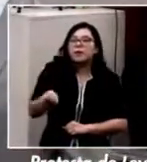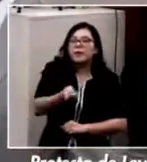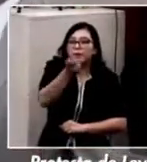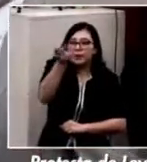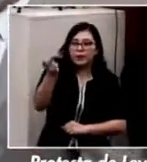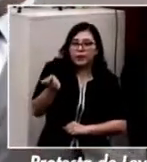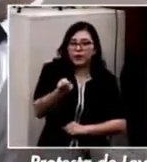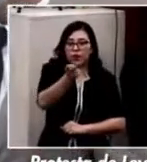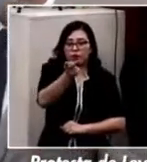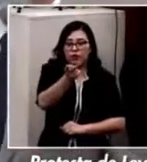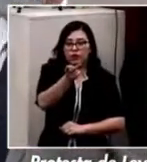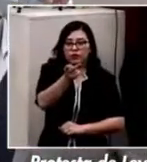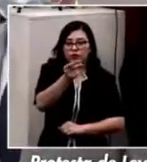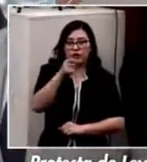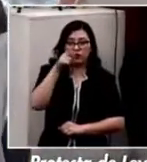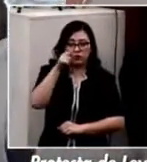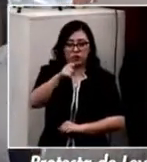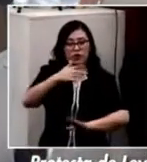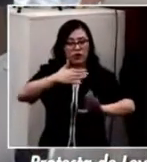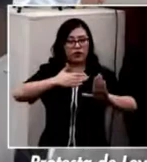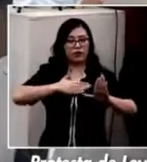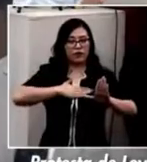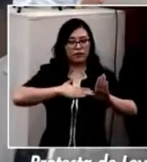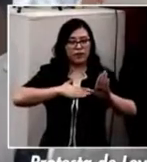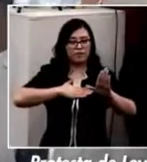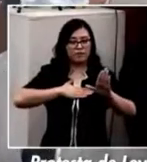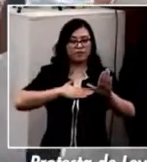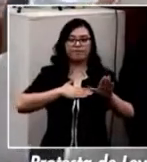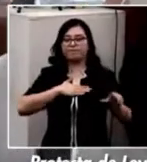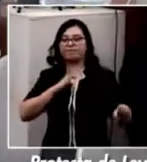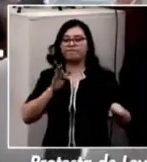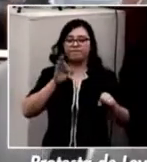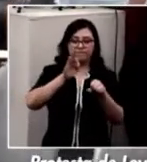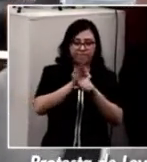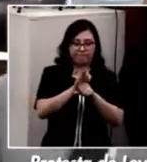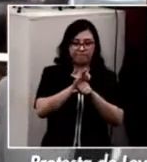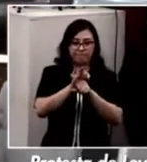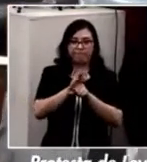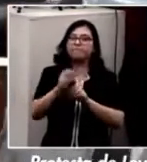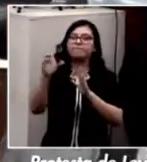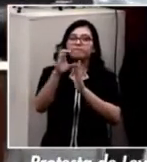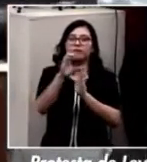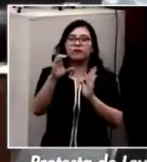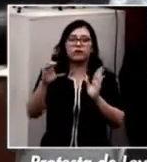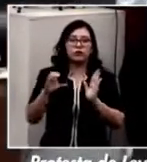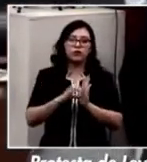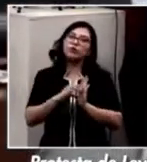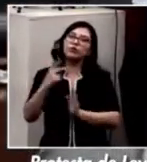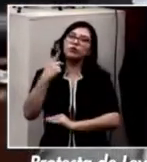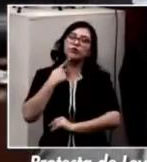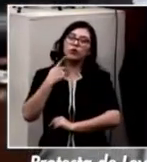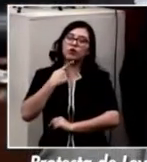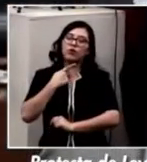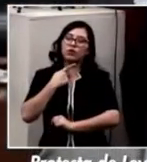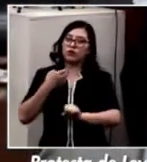propia institución. Ya lo comenzamos a hacer en el encargo que se me confirió hace días. Sin embargo,